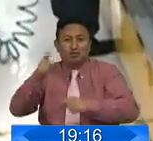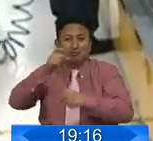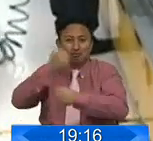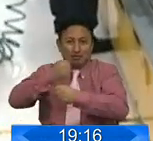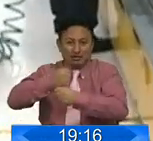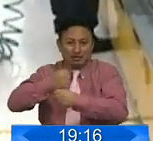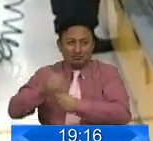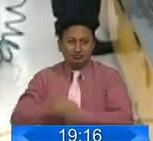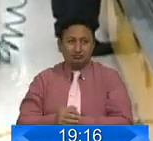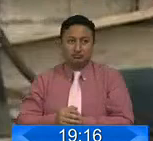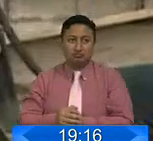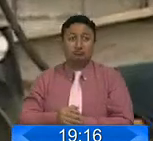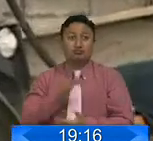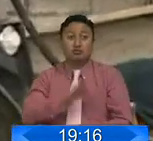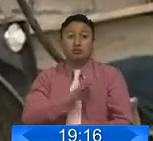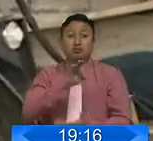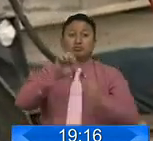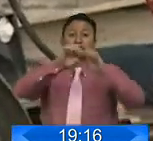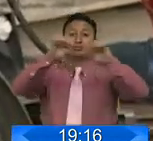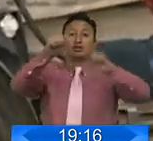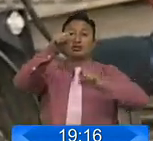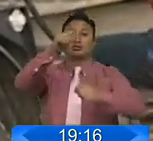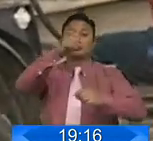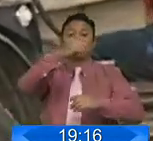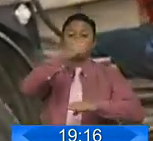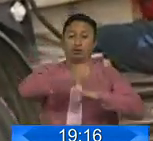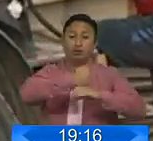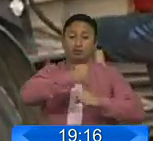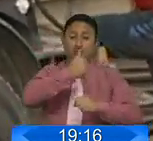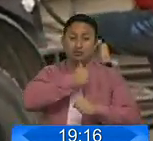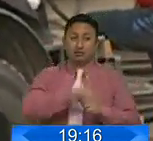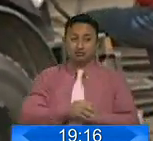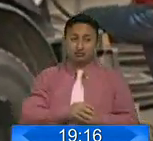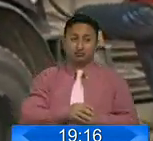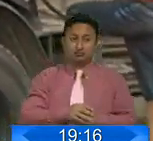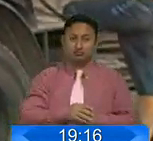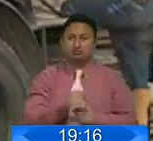representantes del sector empresarial y trabajadores privados desconocen cuál es el